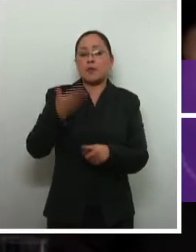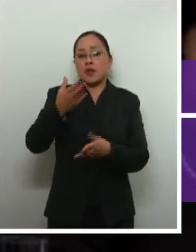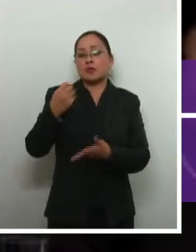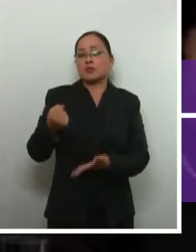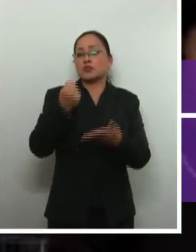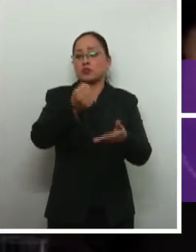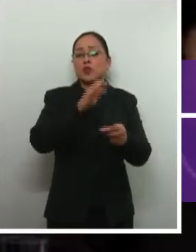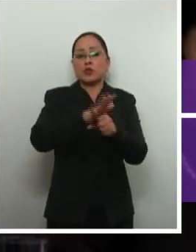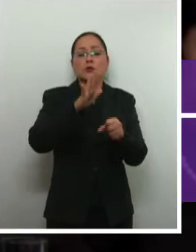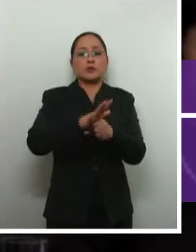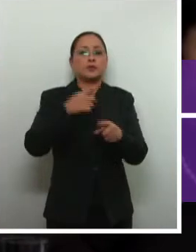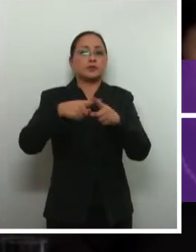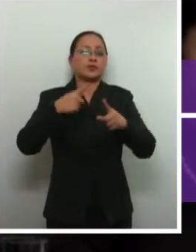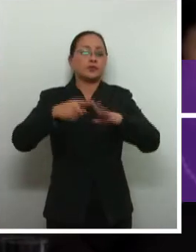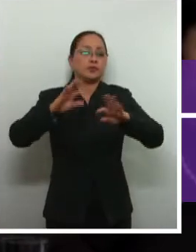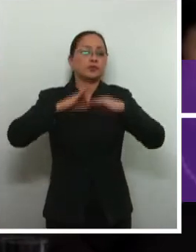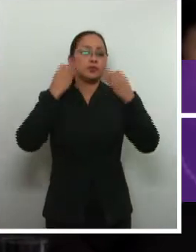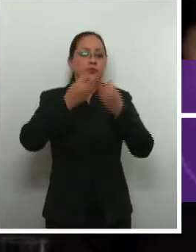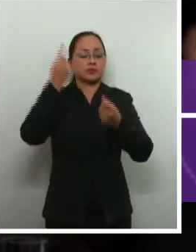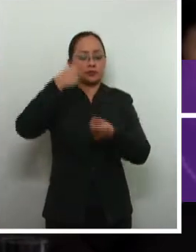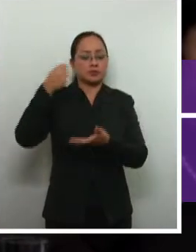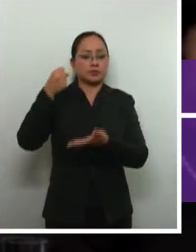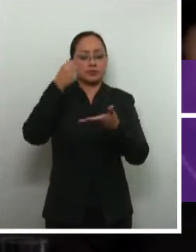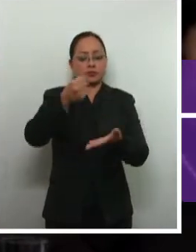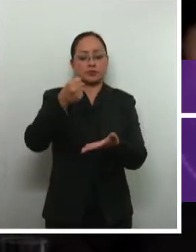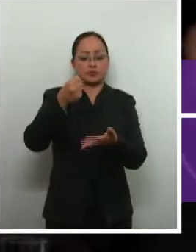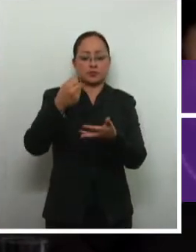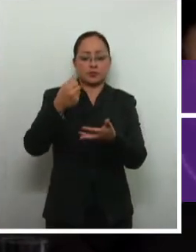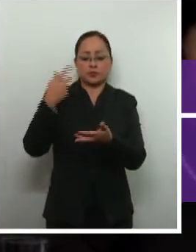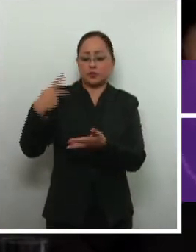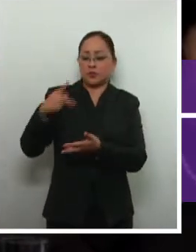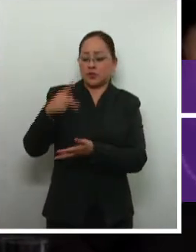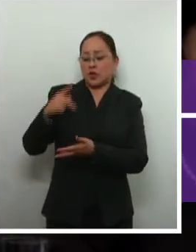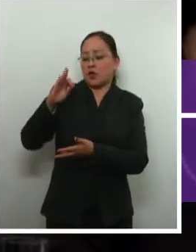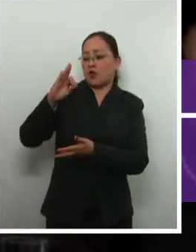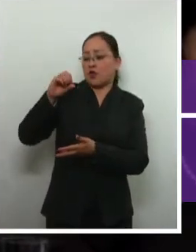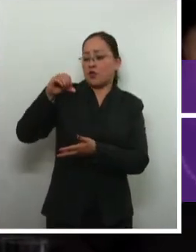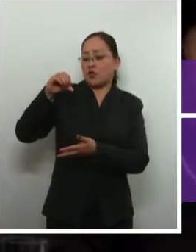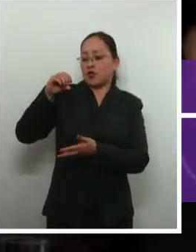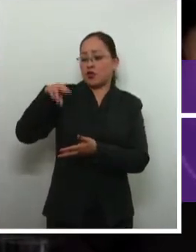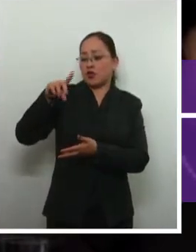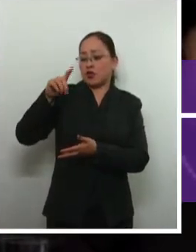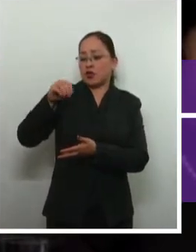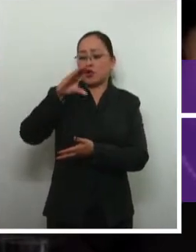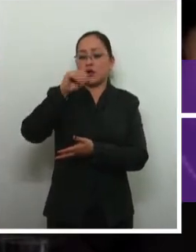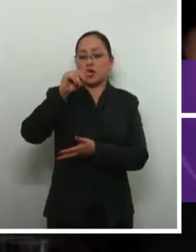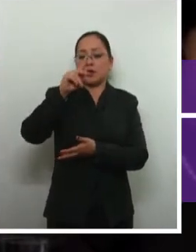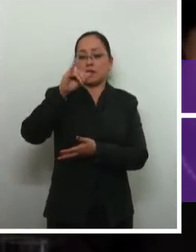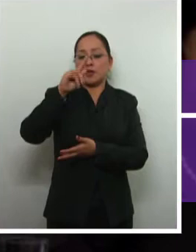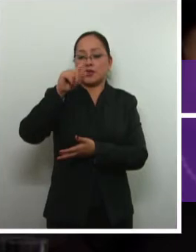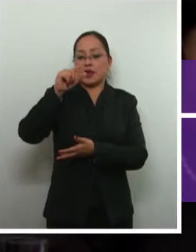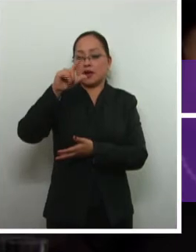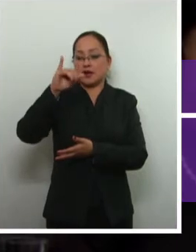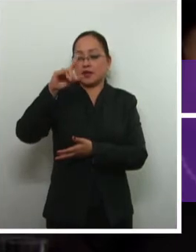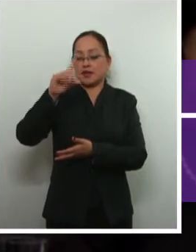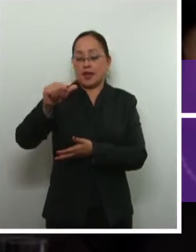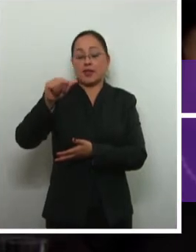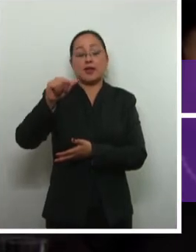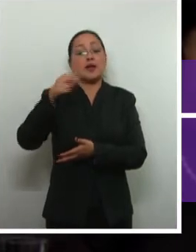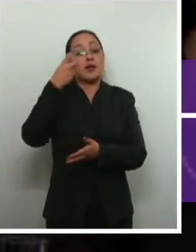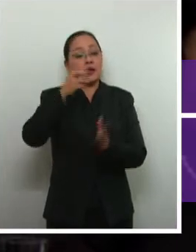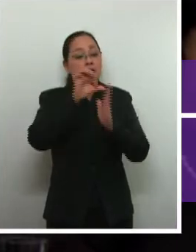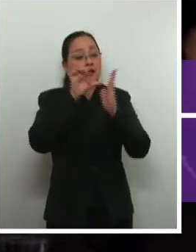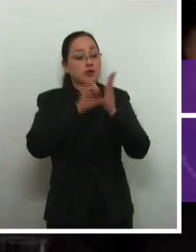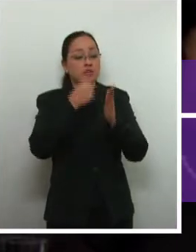destinarán, entre otras fuentes de financiamiento, recursos del Fondo de Capitalidad. El artículo 122, apartado